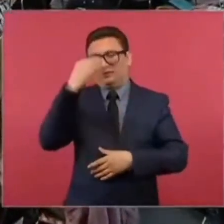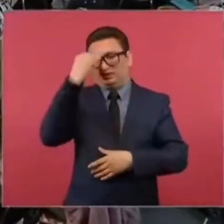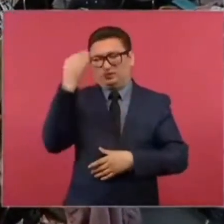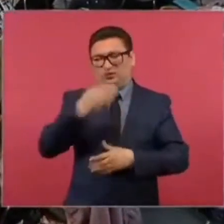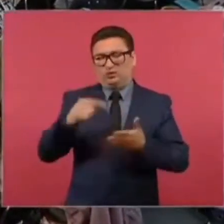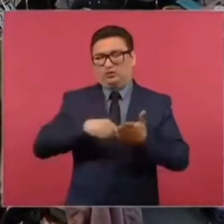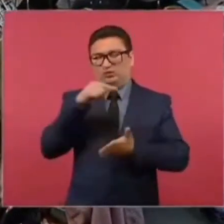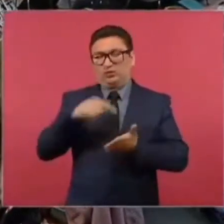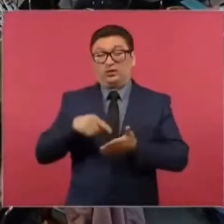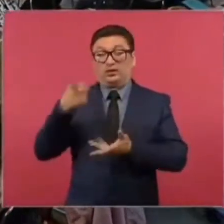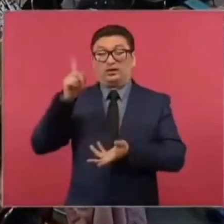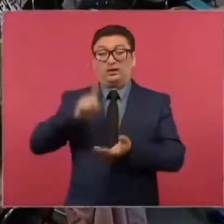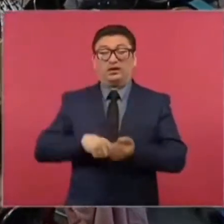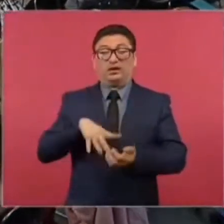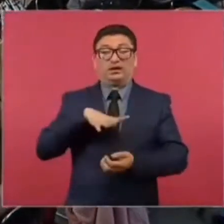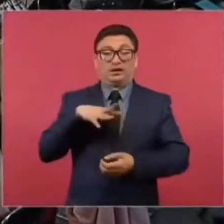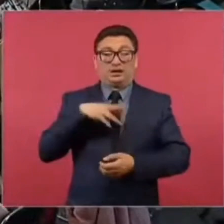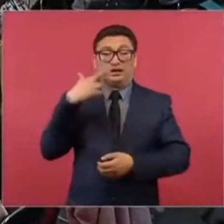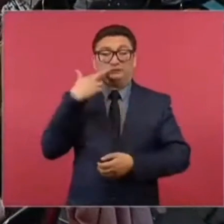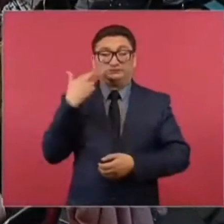ratas,